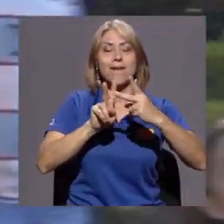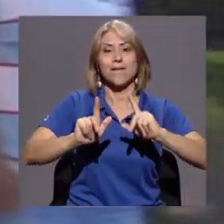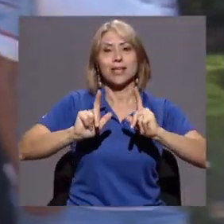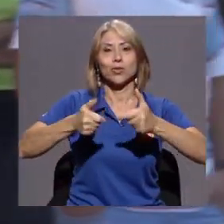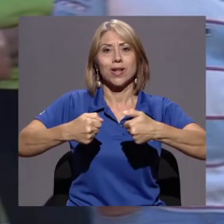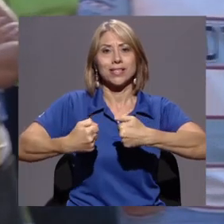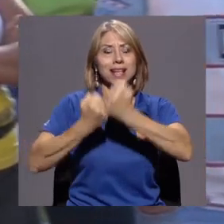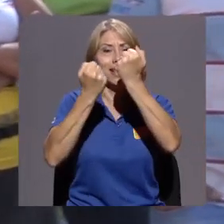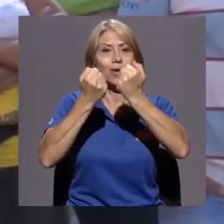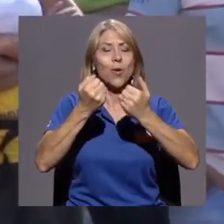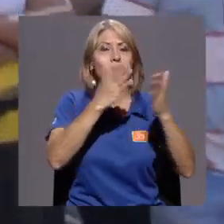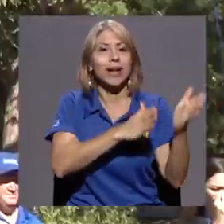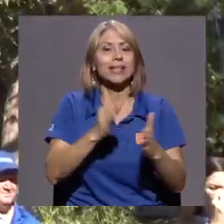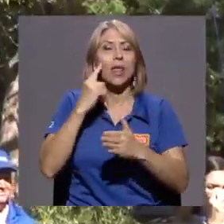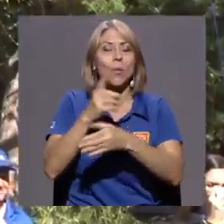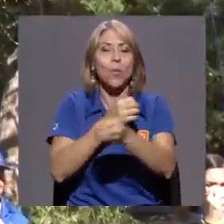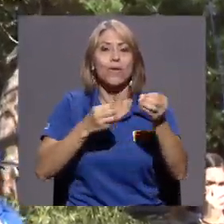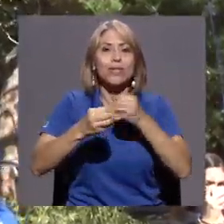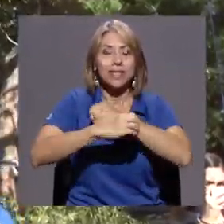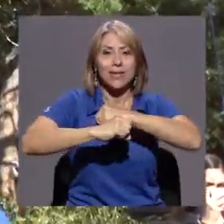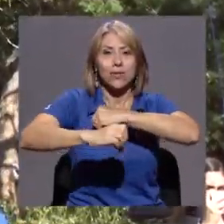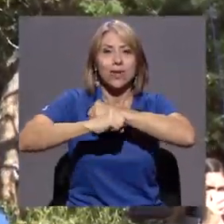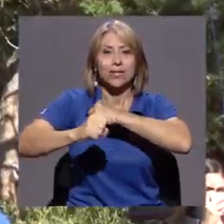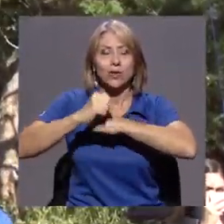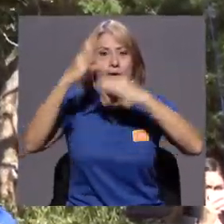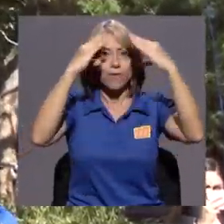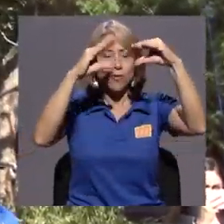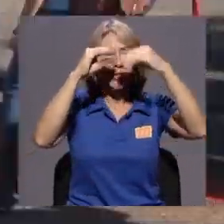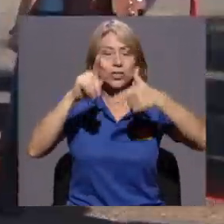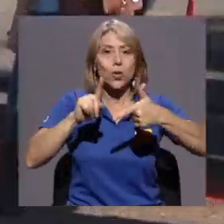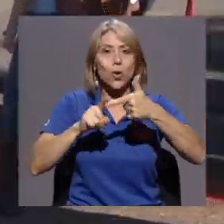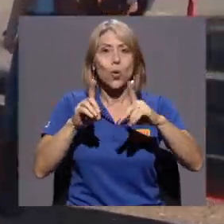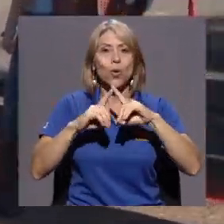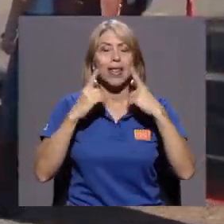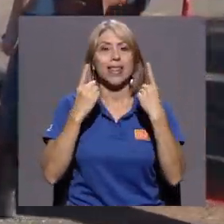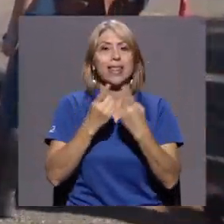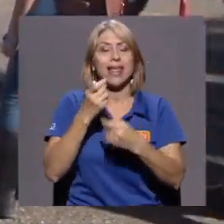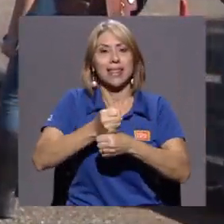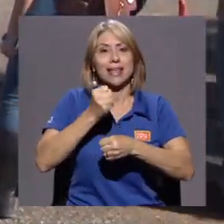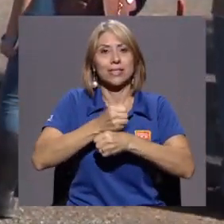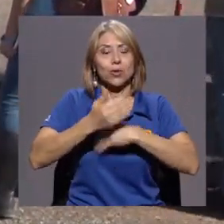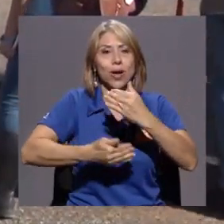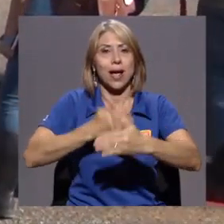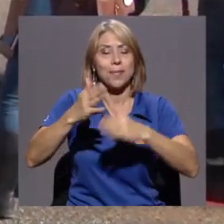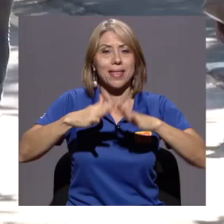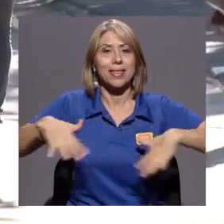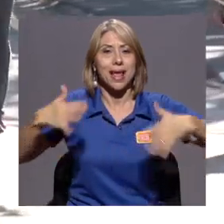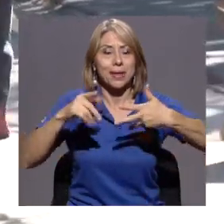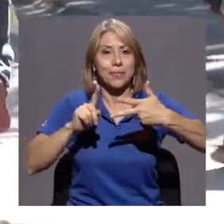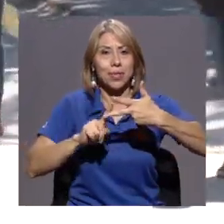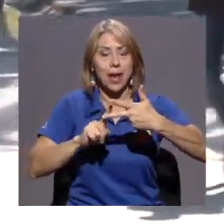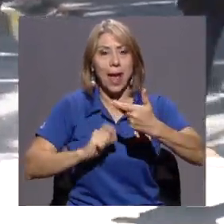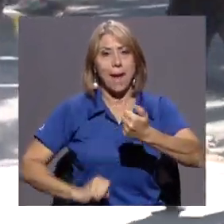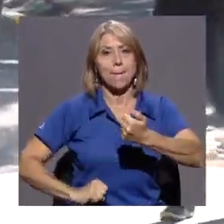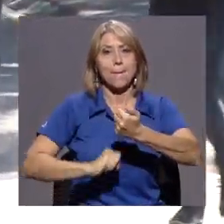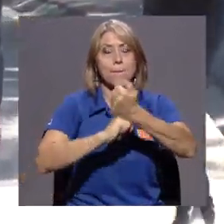por la Oficina de Divulgación e Información, la Unidad de Gestión Ambiental, y cuenta con el apoyo del Programa de